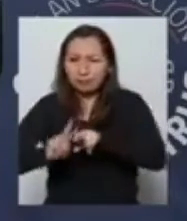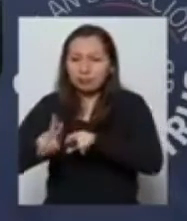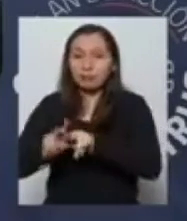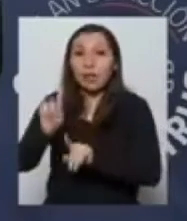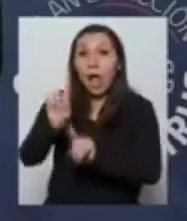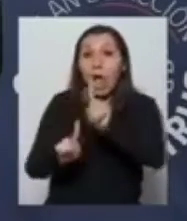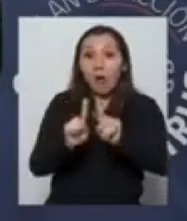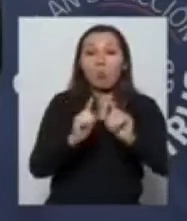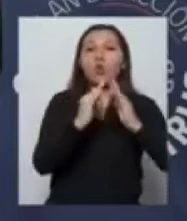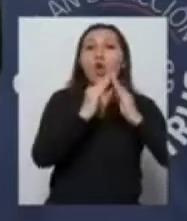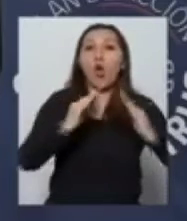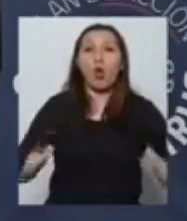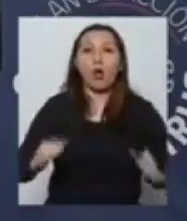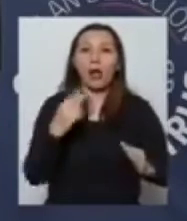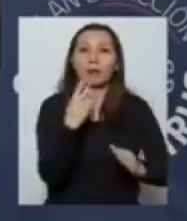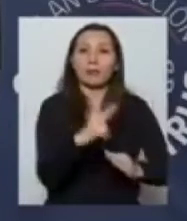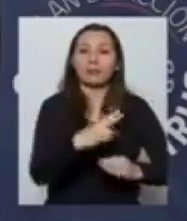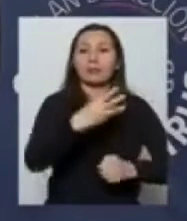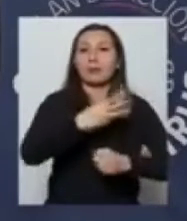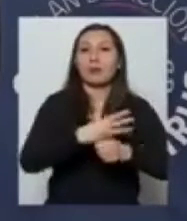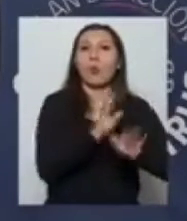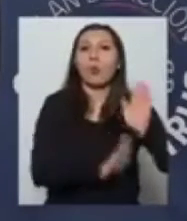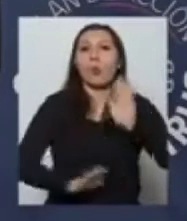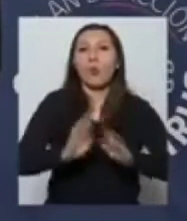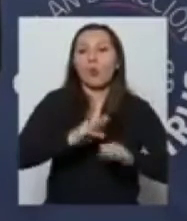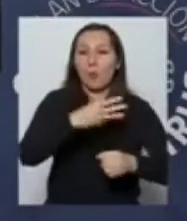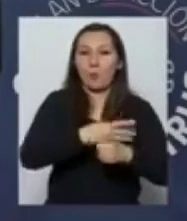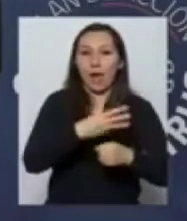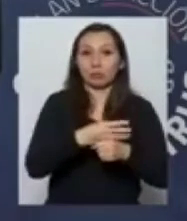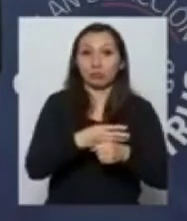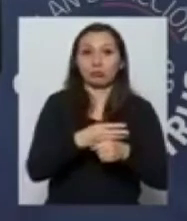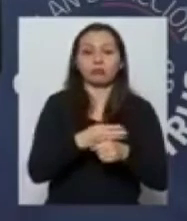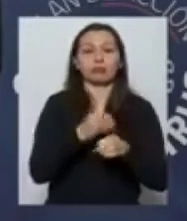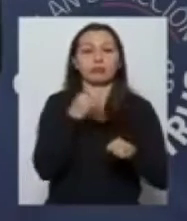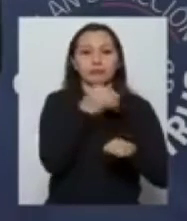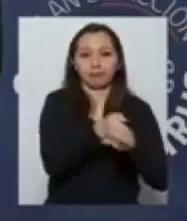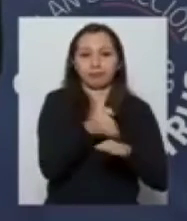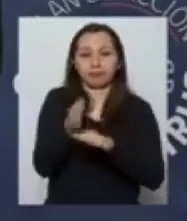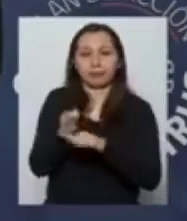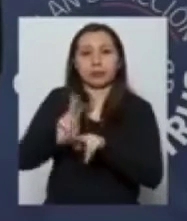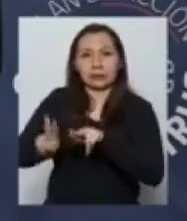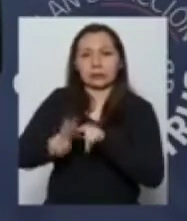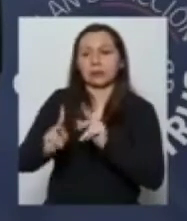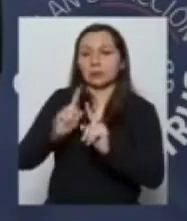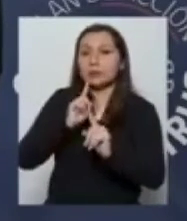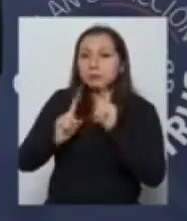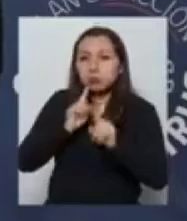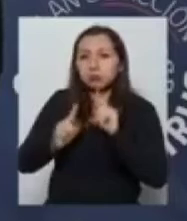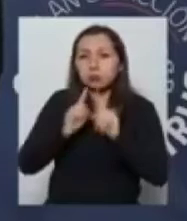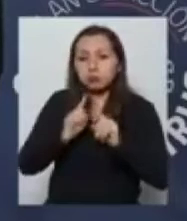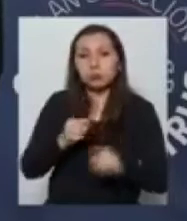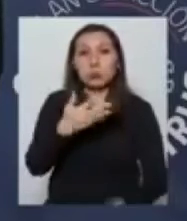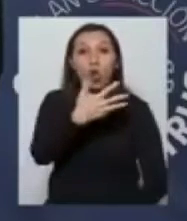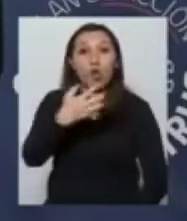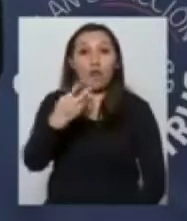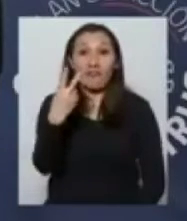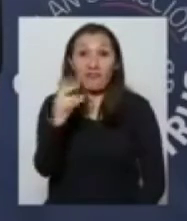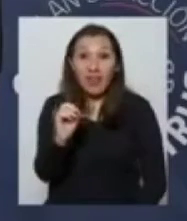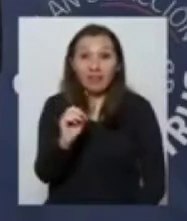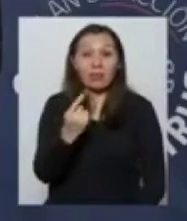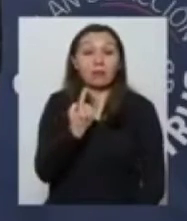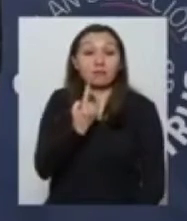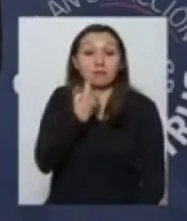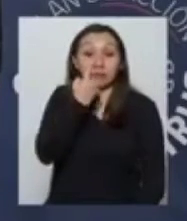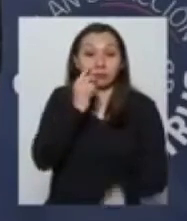algunos hogares, recintos de adulto mayor. De los 920